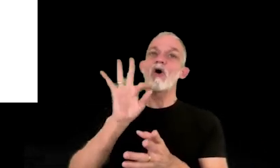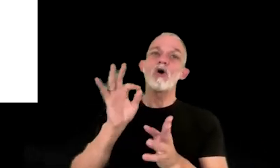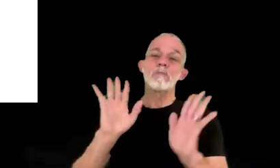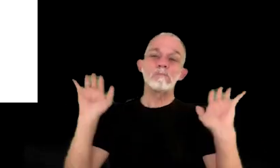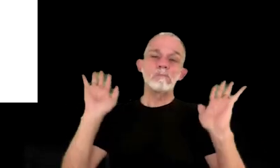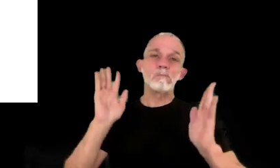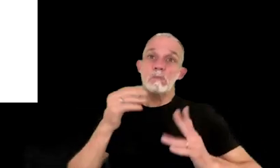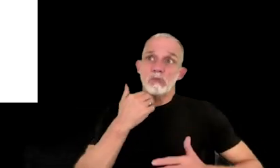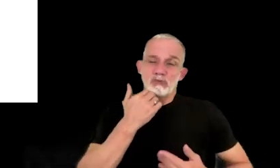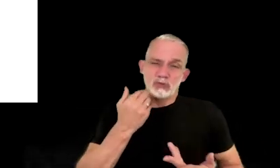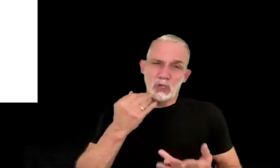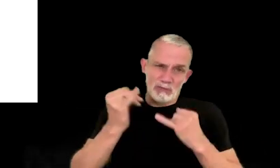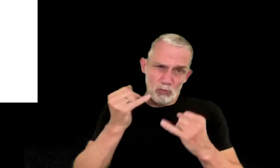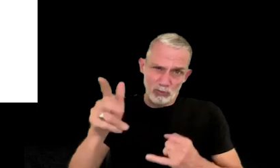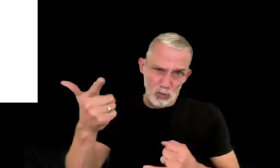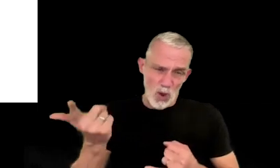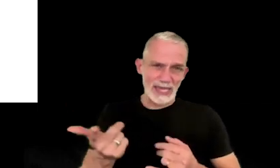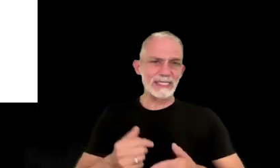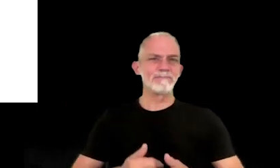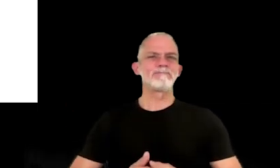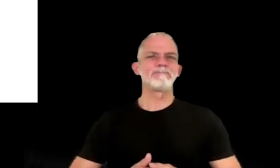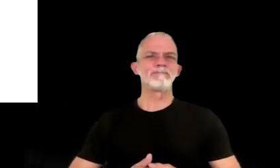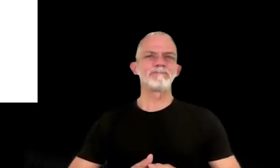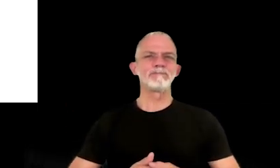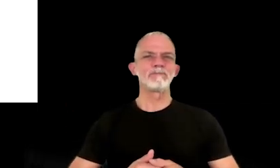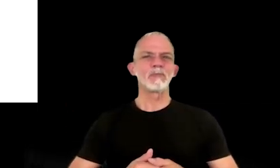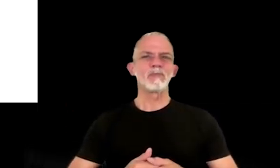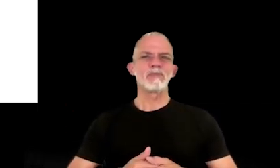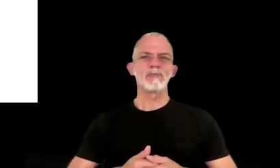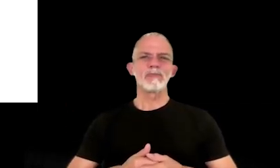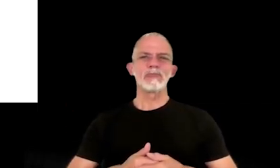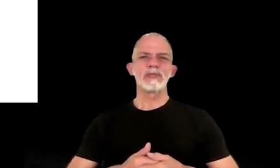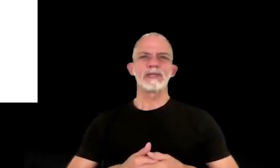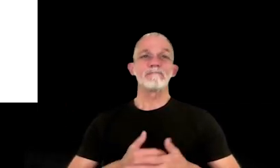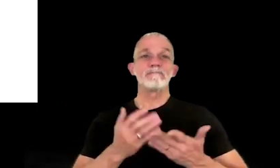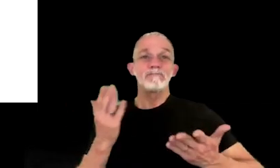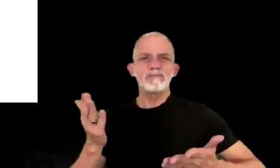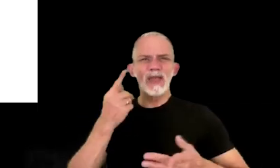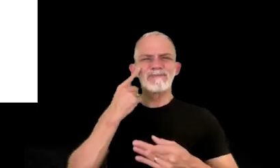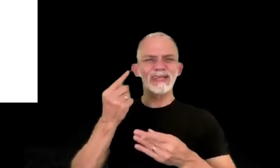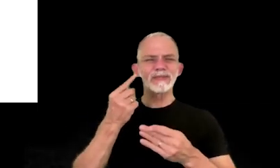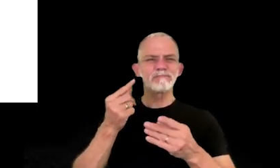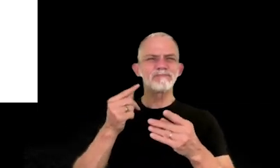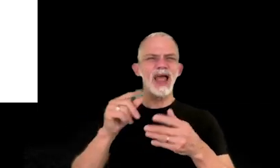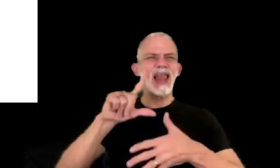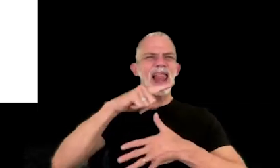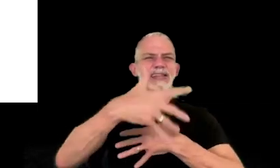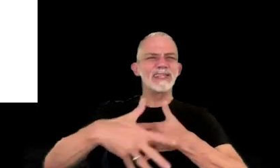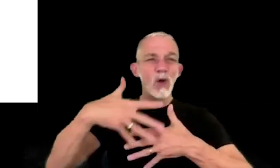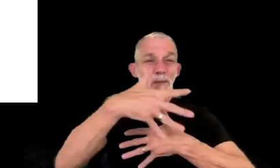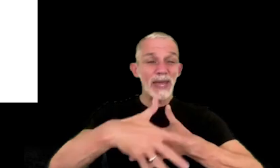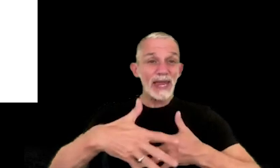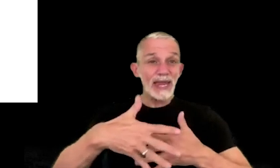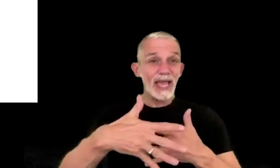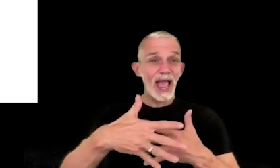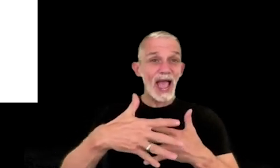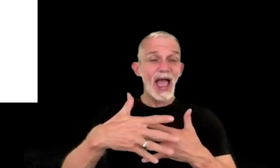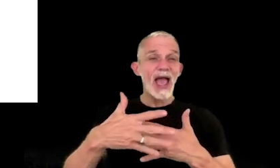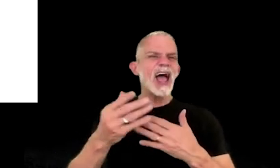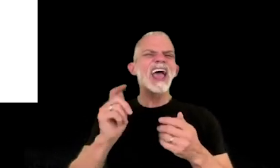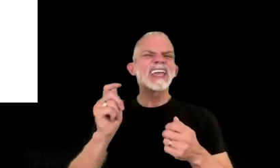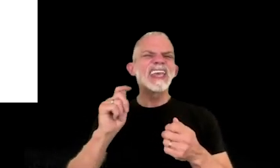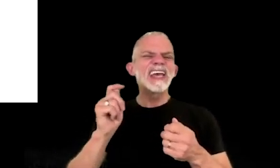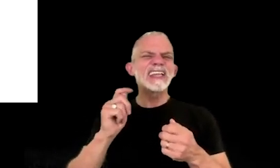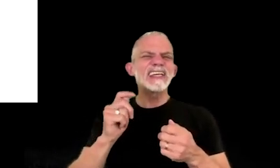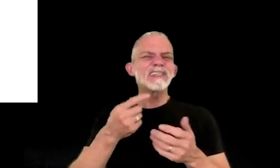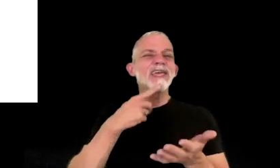tenemos data, ¿no? Entonces, fíjense, a nivel de Latinoamérica, lo que están aplicando